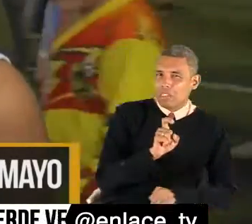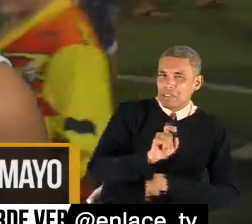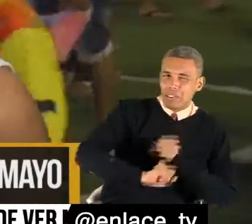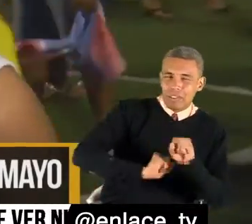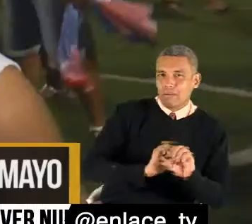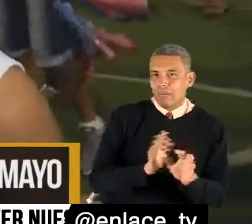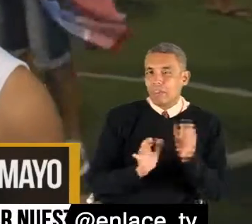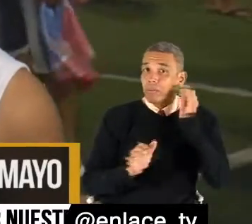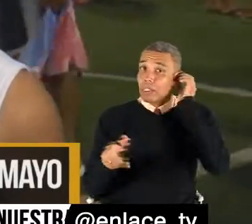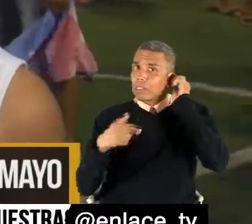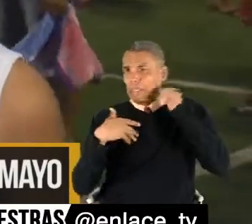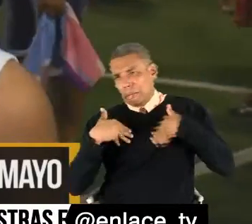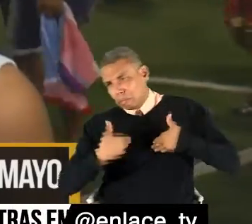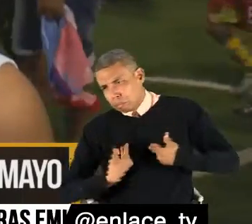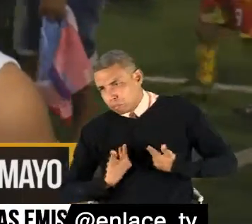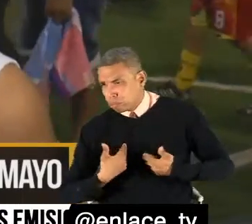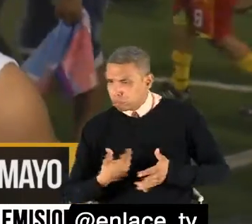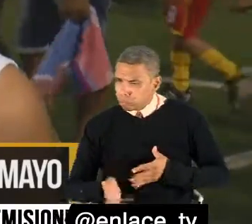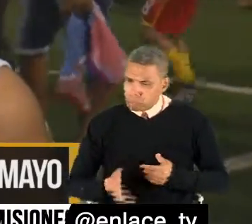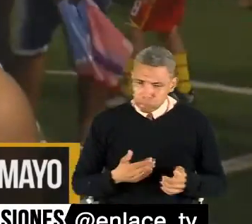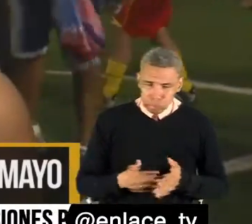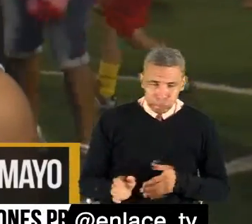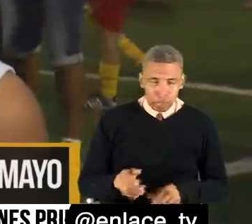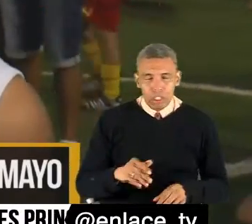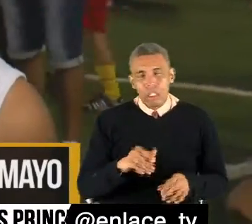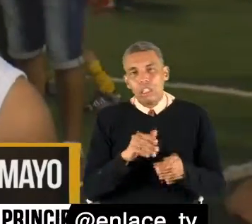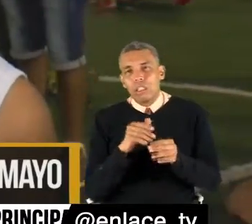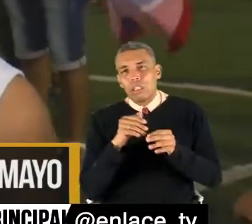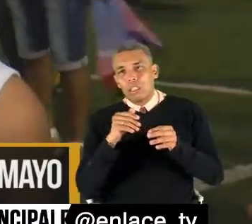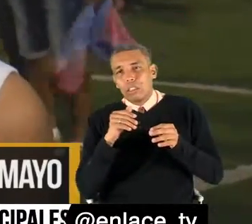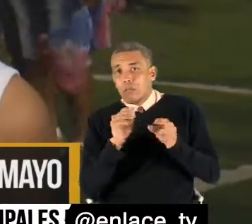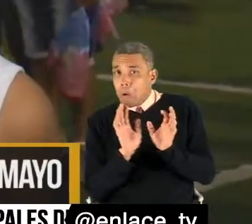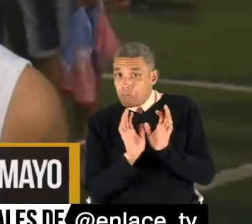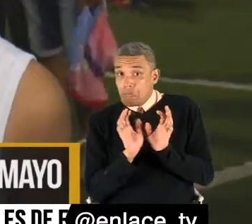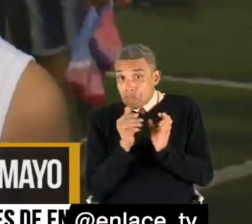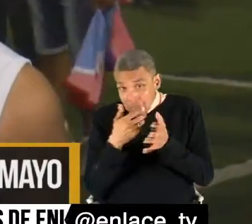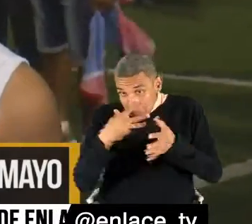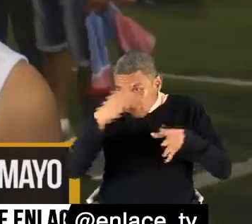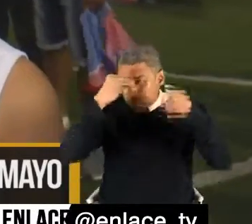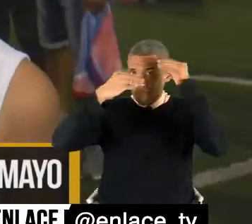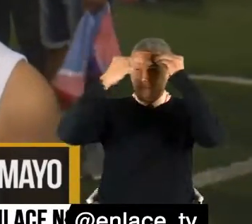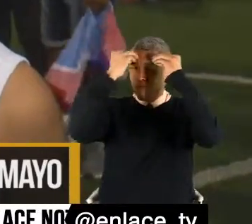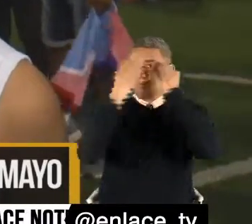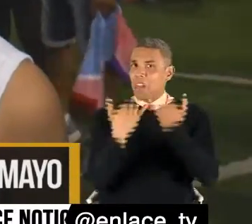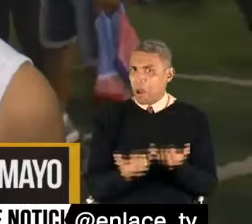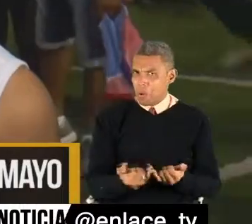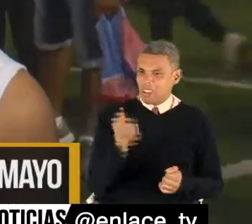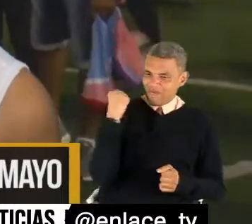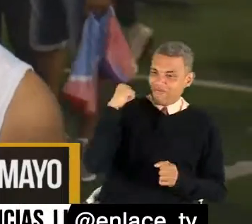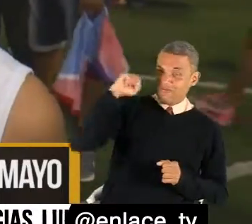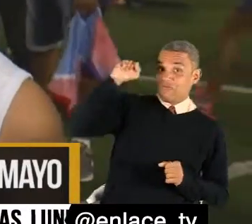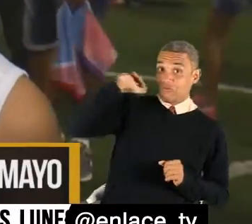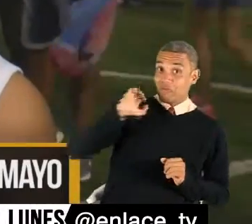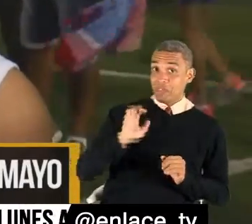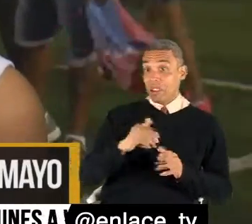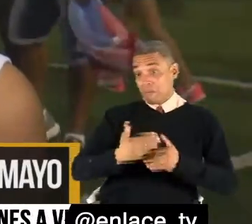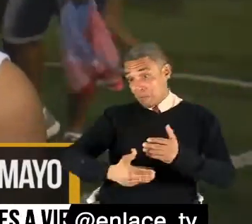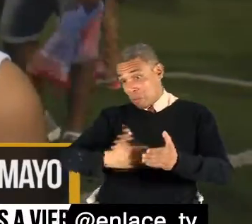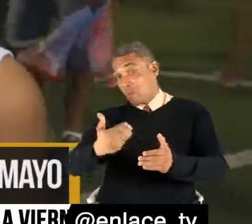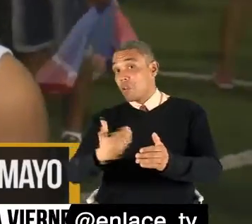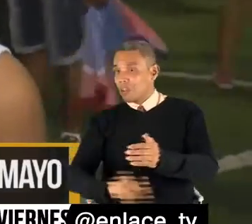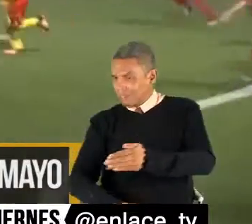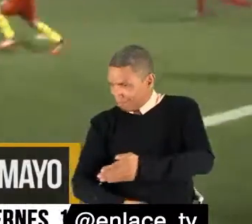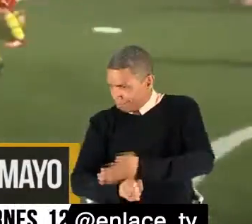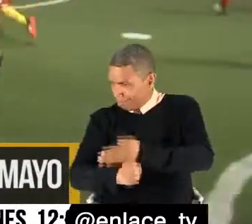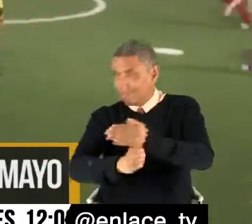de tanto luchar y como íbamos perdiendo, ahora ganamos y así vamos a seguir